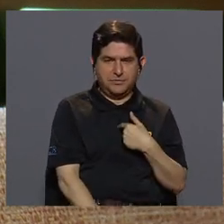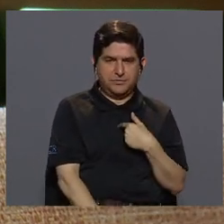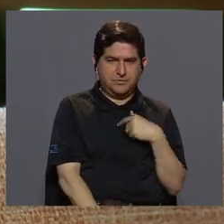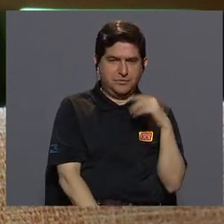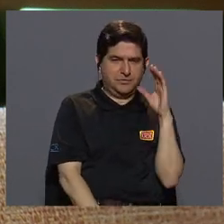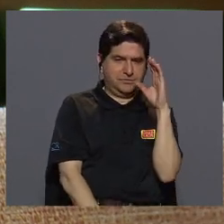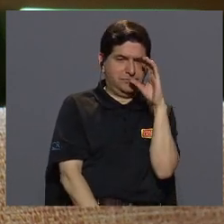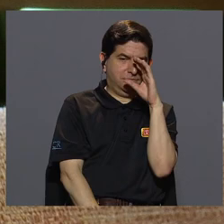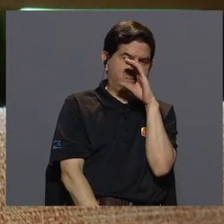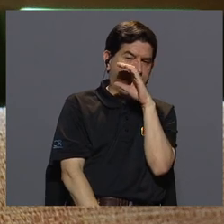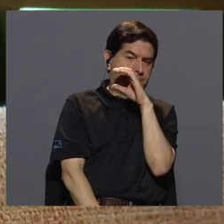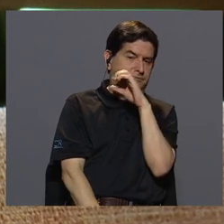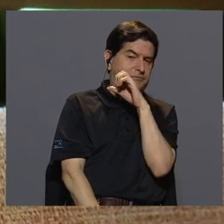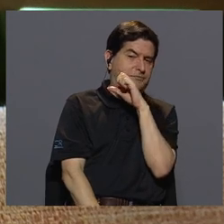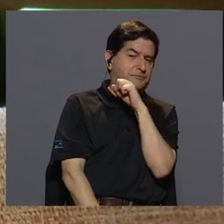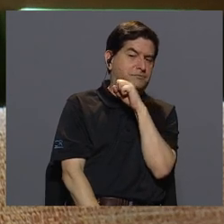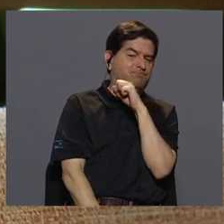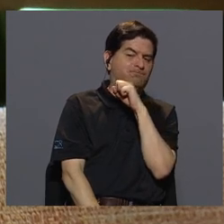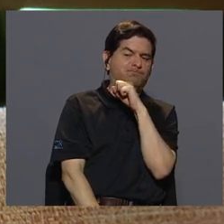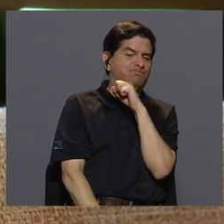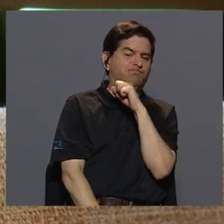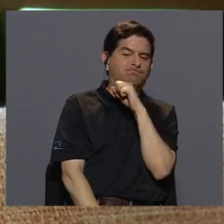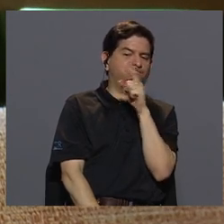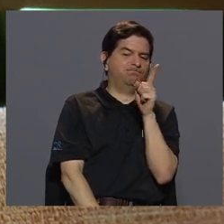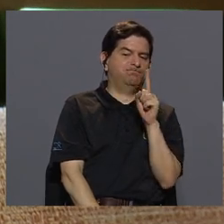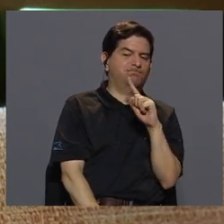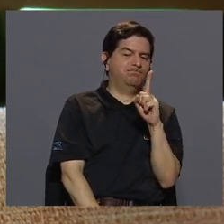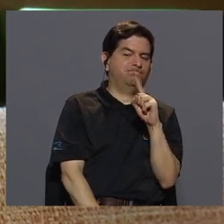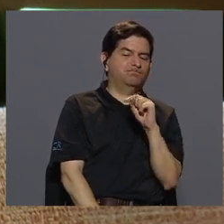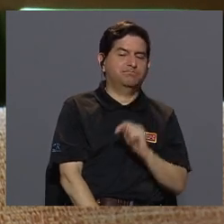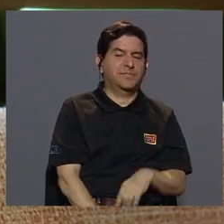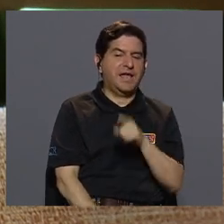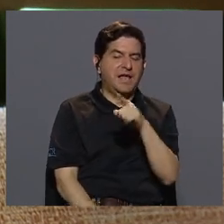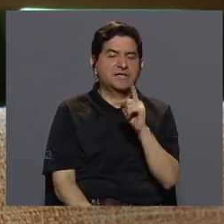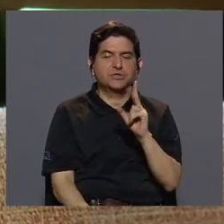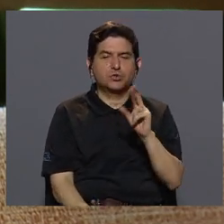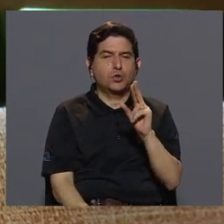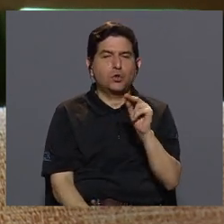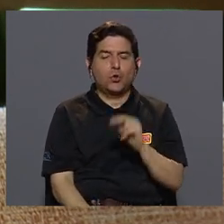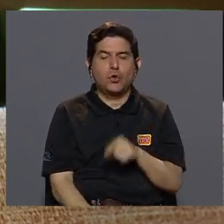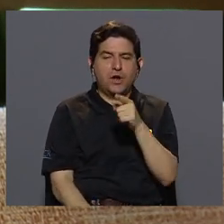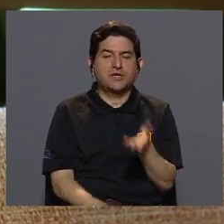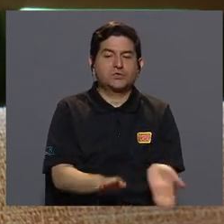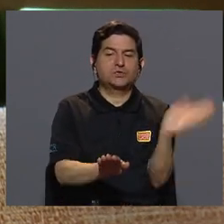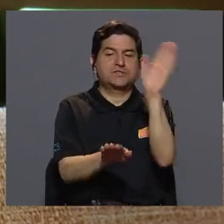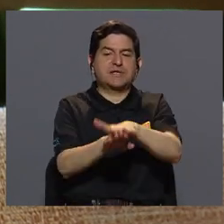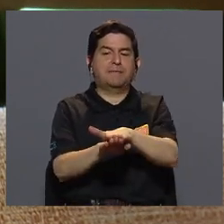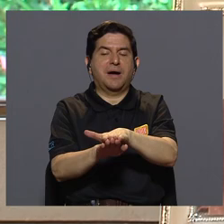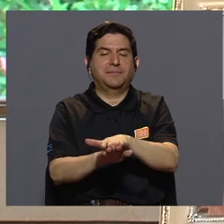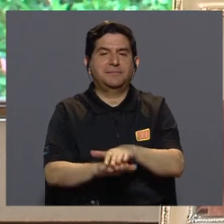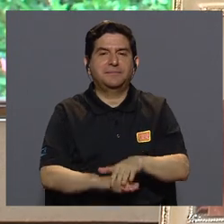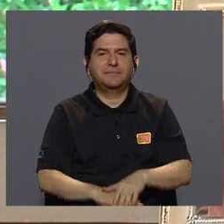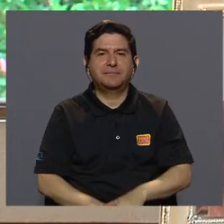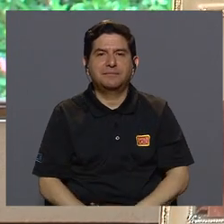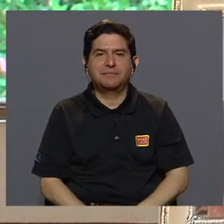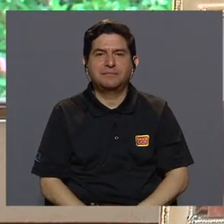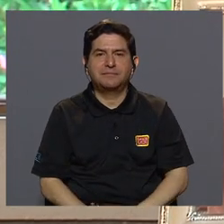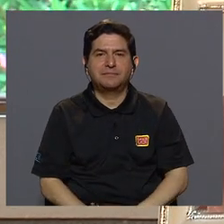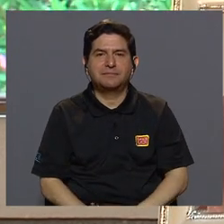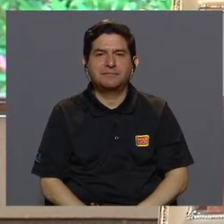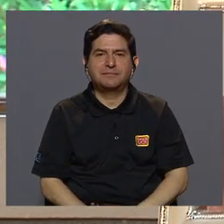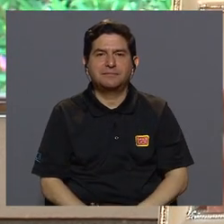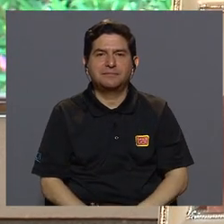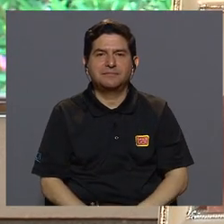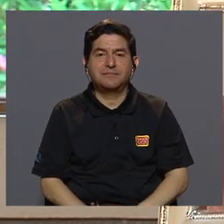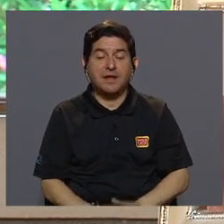yo veía por detrás, así. Yo decía, esto no, esto es una trampa, esto es tal cosa.